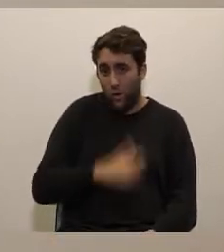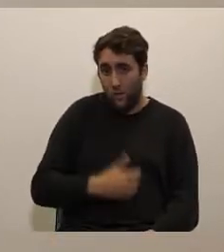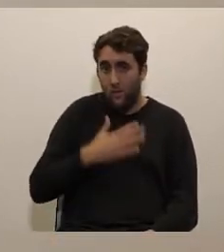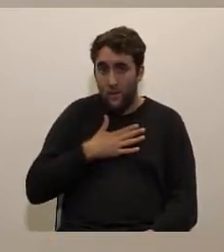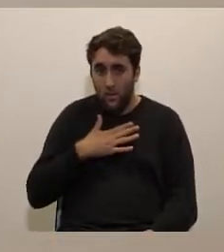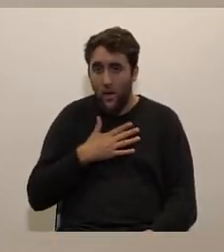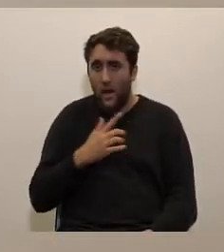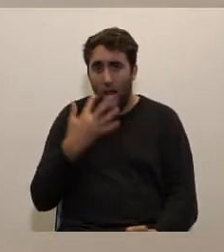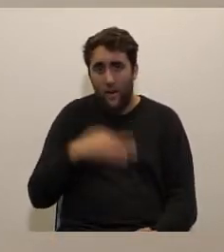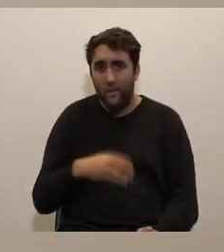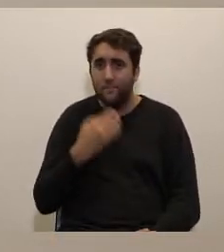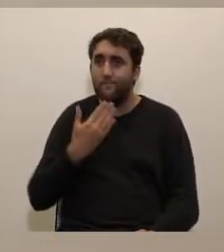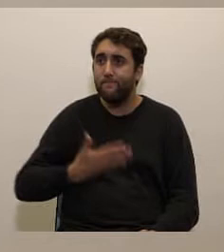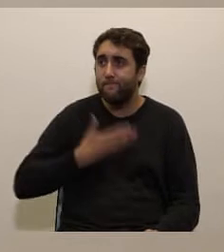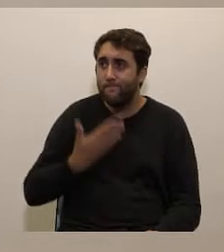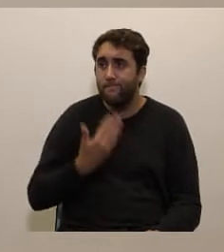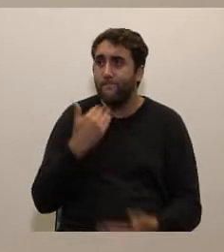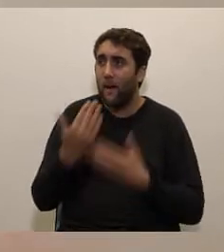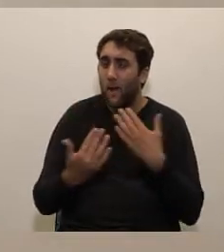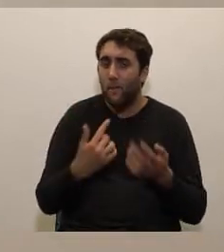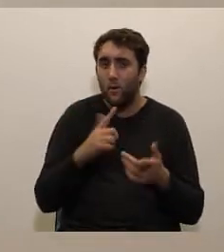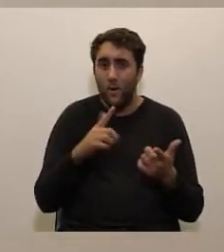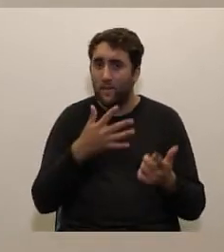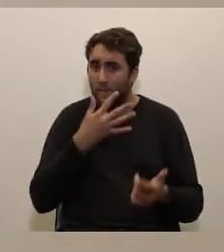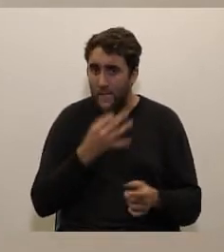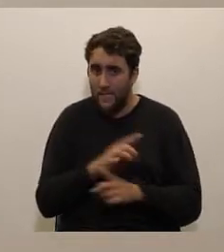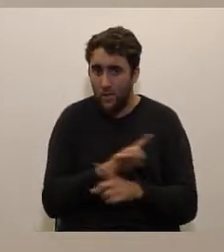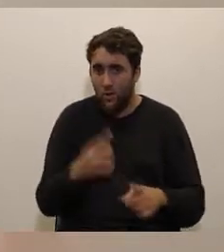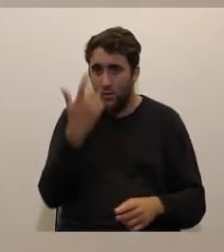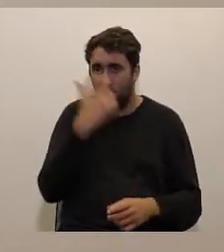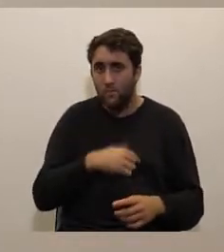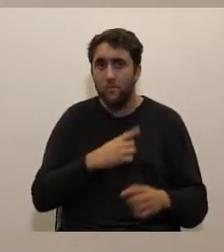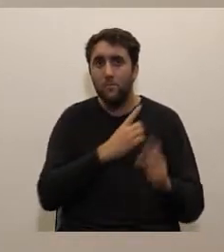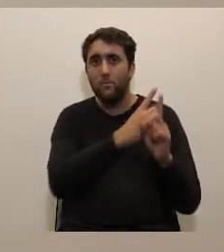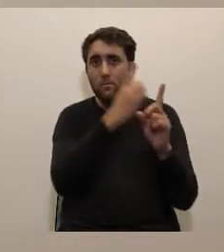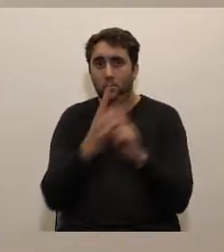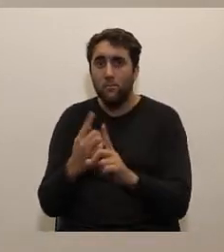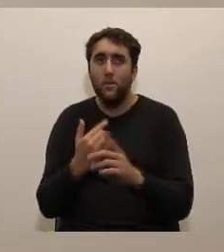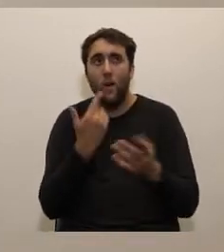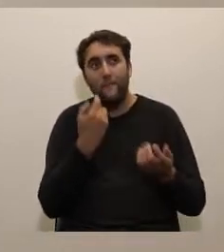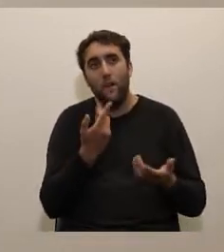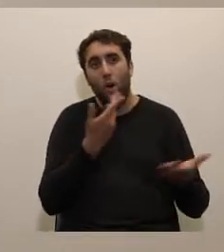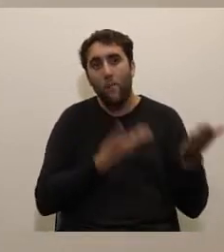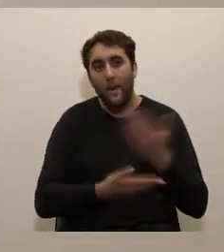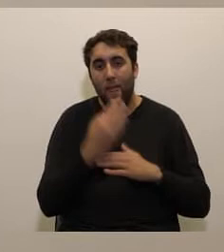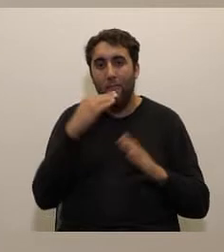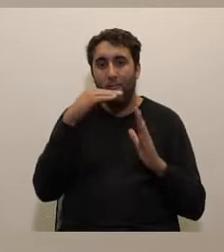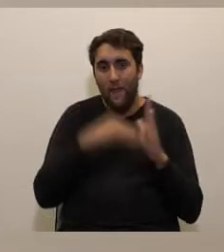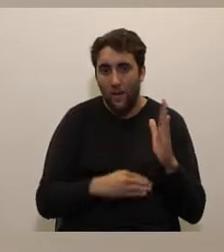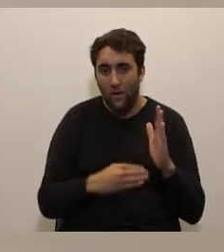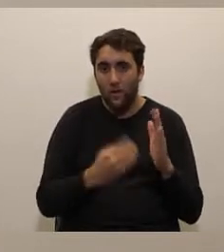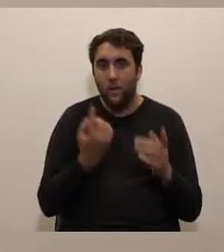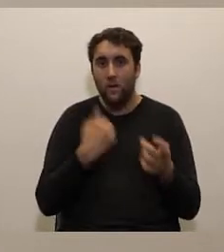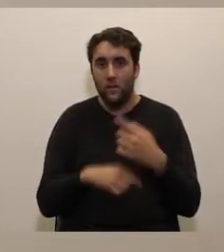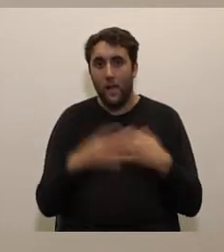era tan sencillo. Entonces, a nivel de personas dentro de las instituciones, con una voluntad de compartir datos, había como